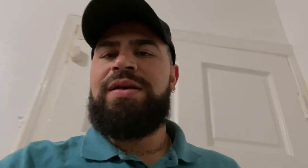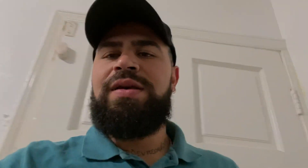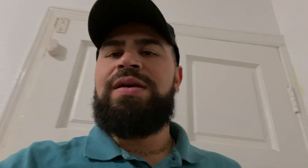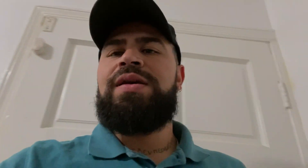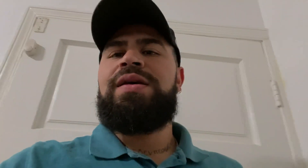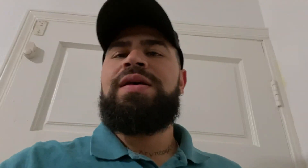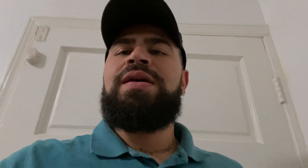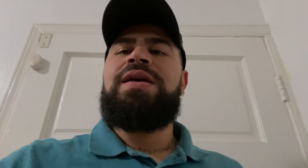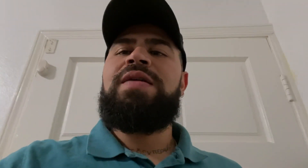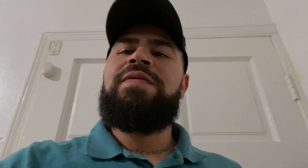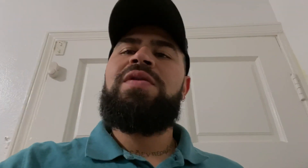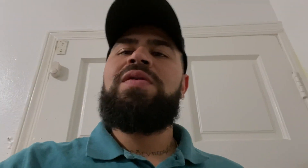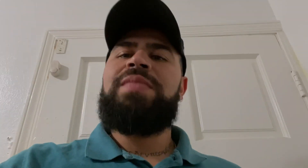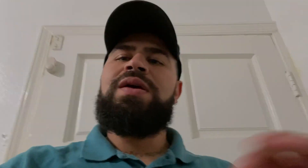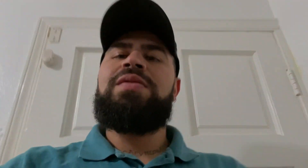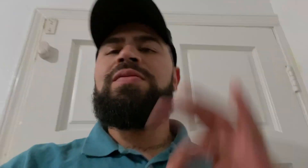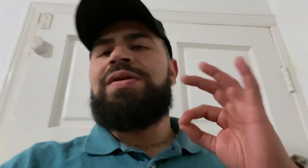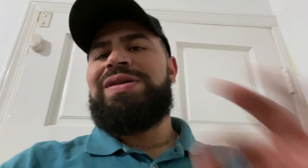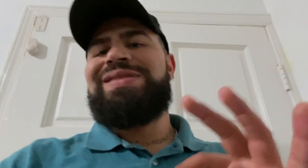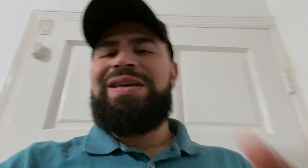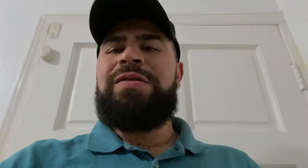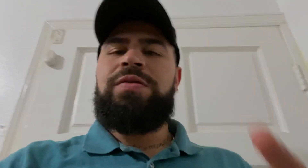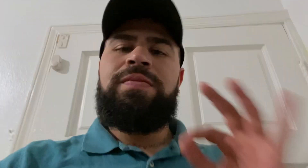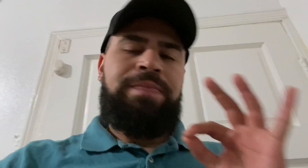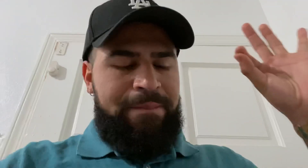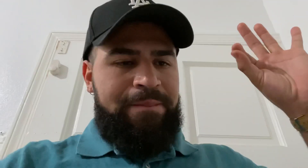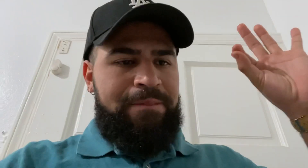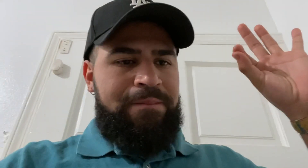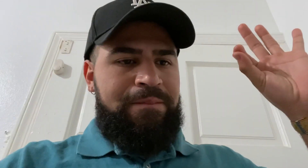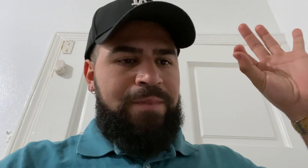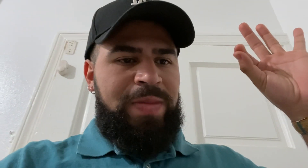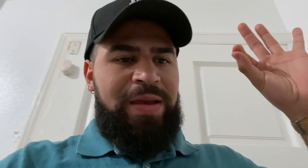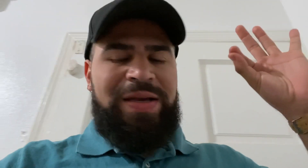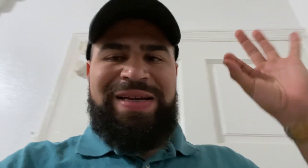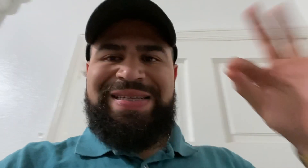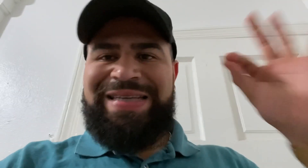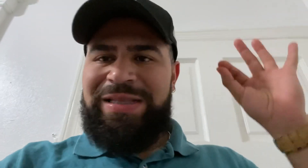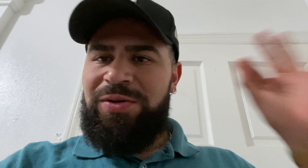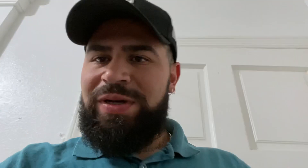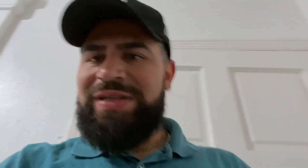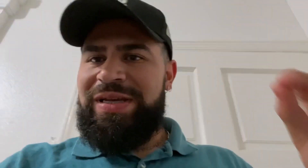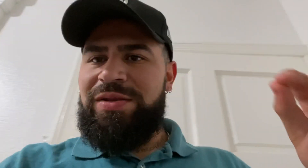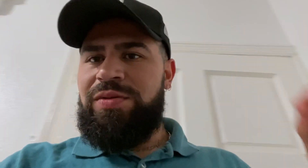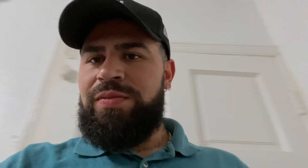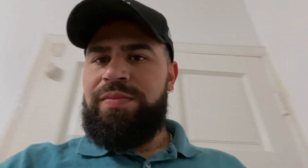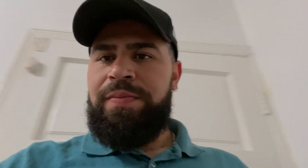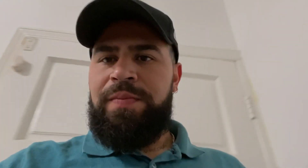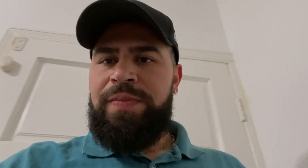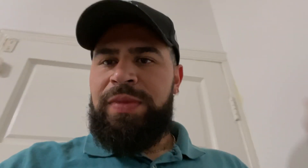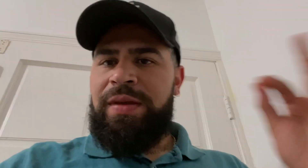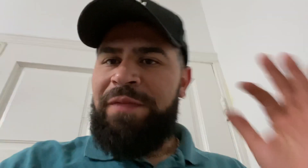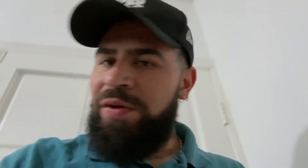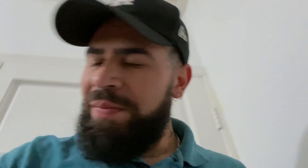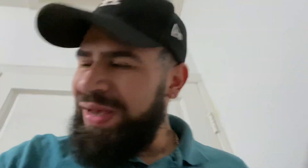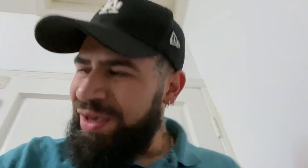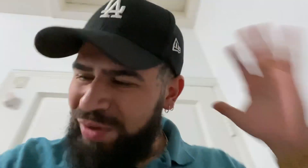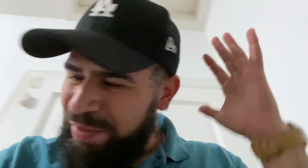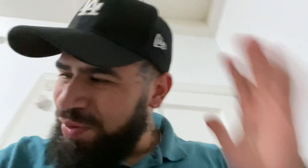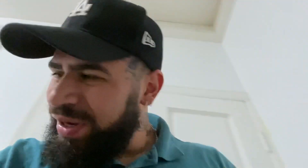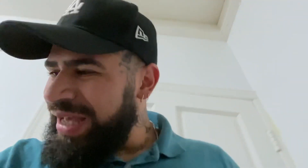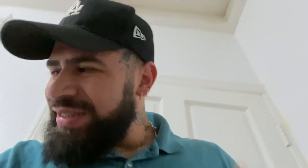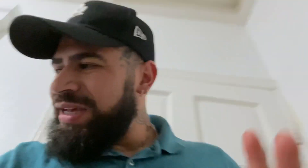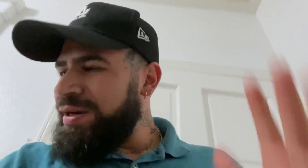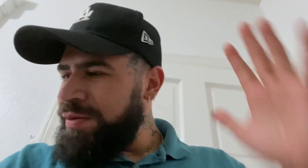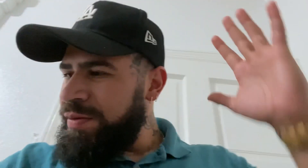Felicidades. Y veo a México creciendo, creciendo, creciendo. Veo a México